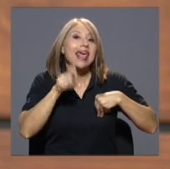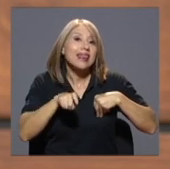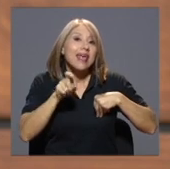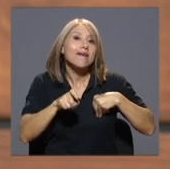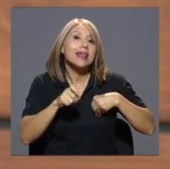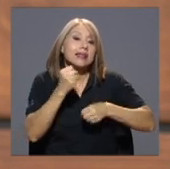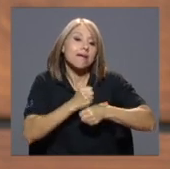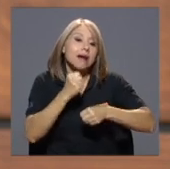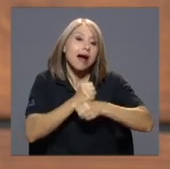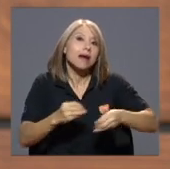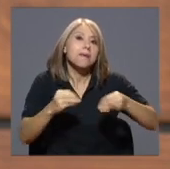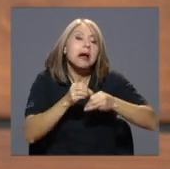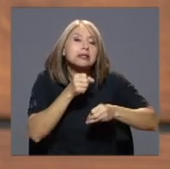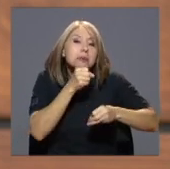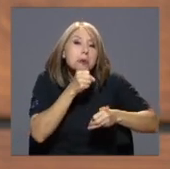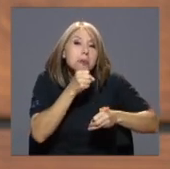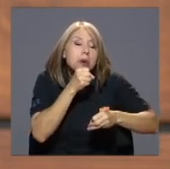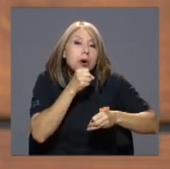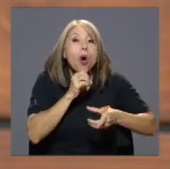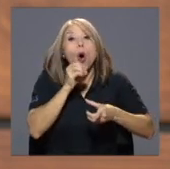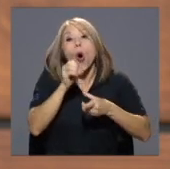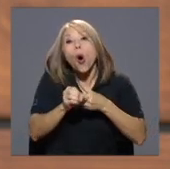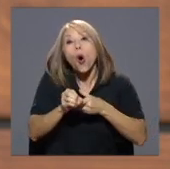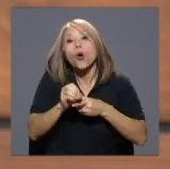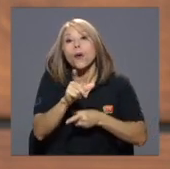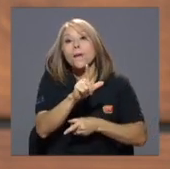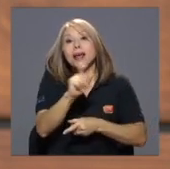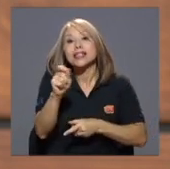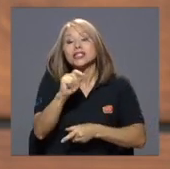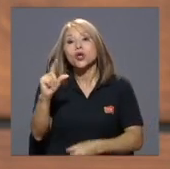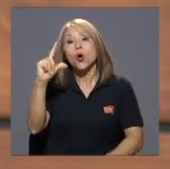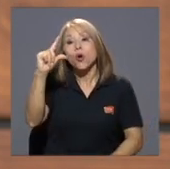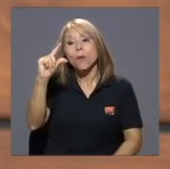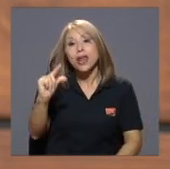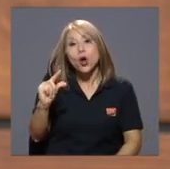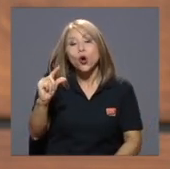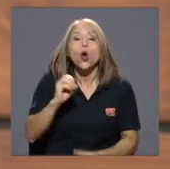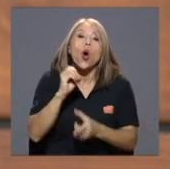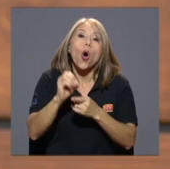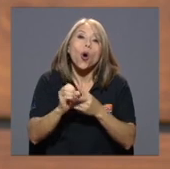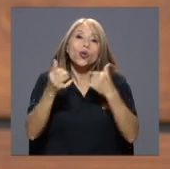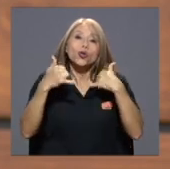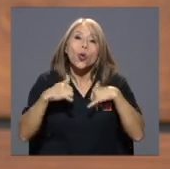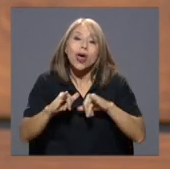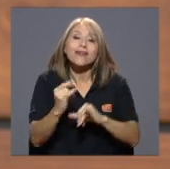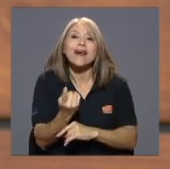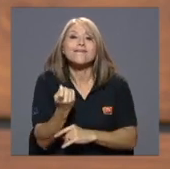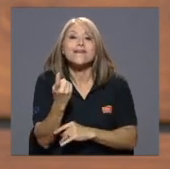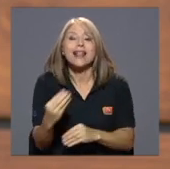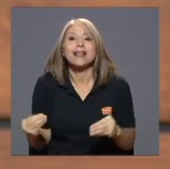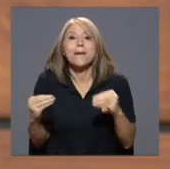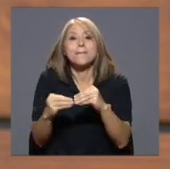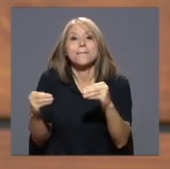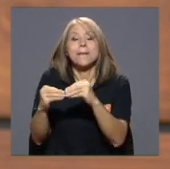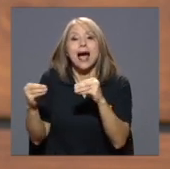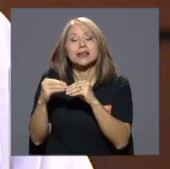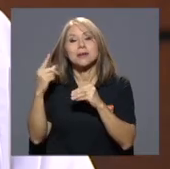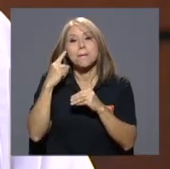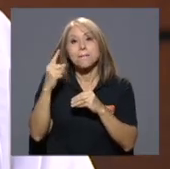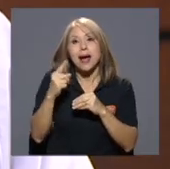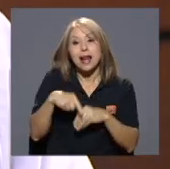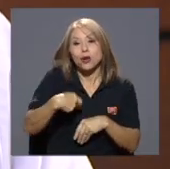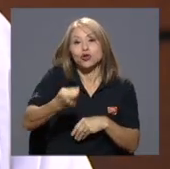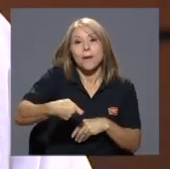tarde, o que va a recibir una pensión menor, o que todavía nos faltaría considerablemente más por aumentar en los aportes.